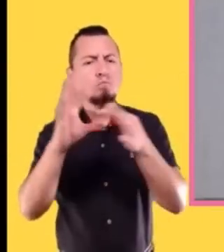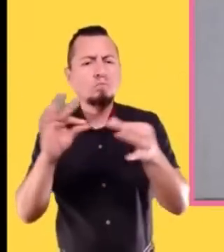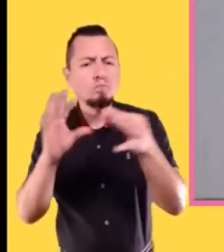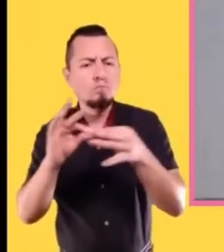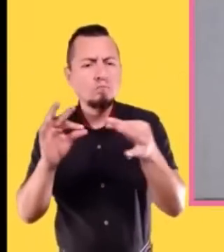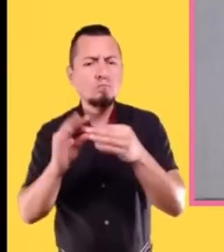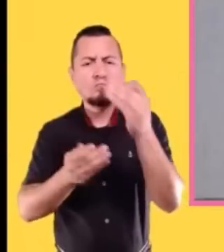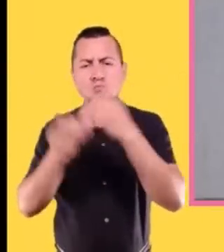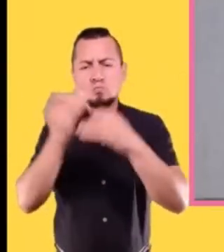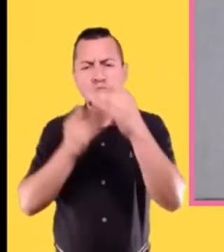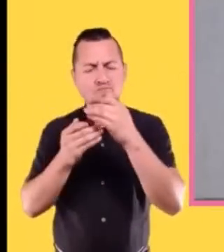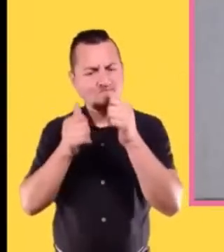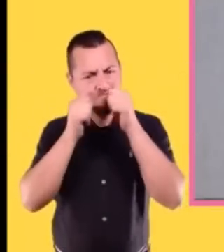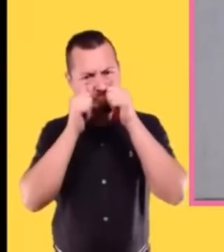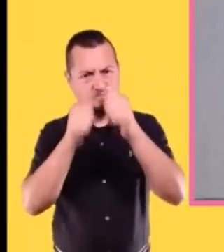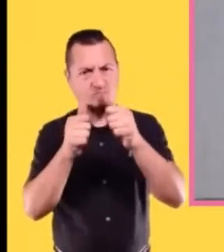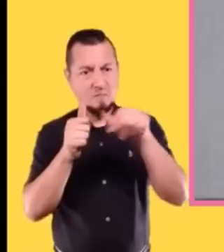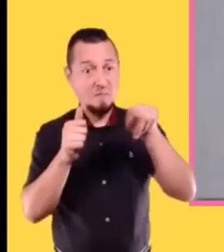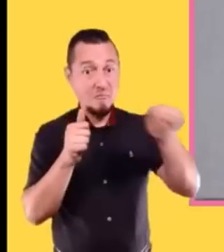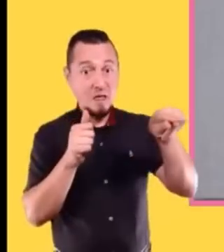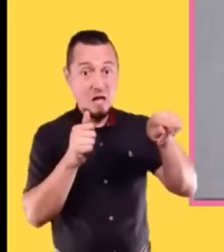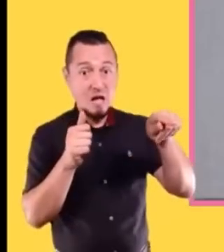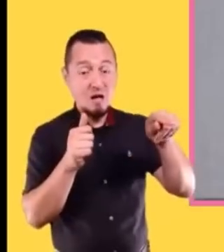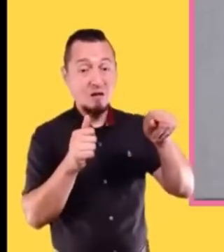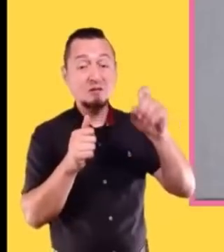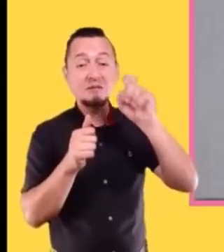fortalecer educación sexual,